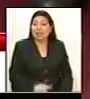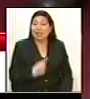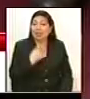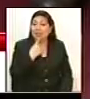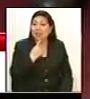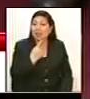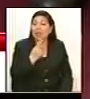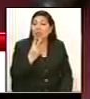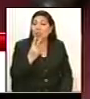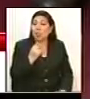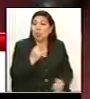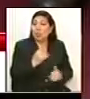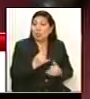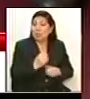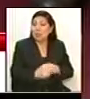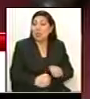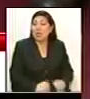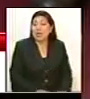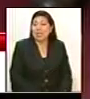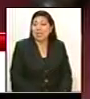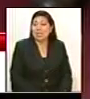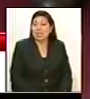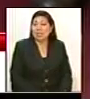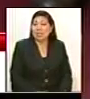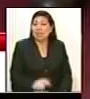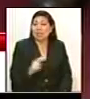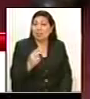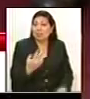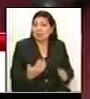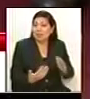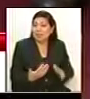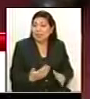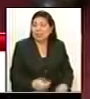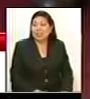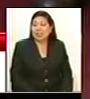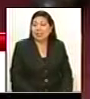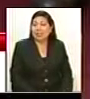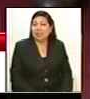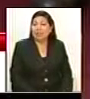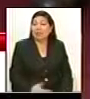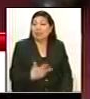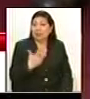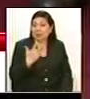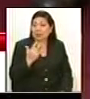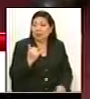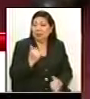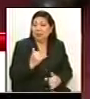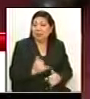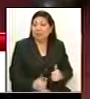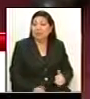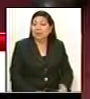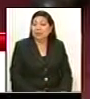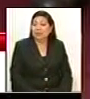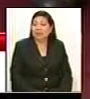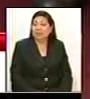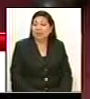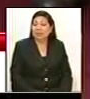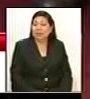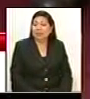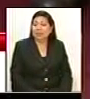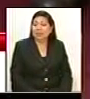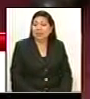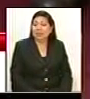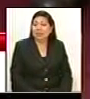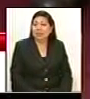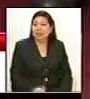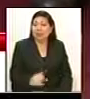solamente me refiero a los dos últimos años. 2015, Veamos los tres últimos para que veamos cómo estamos.